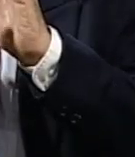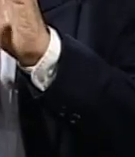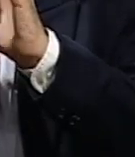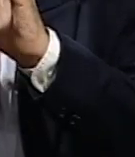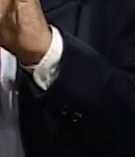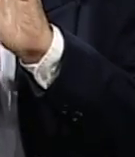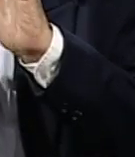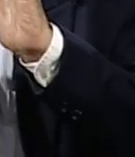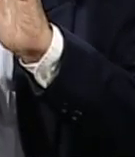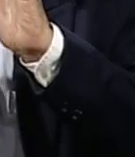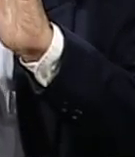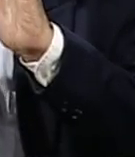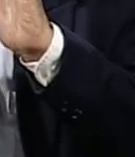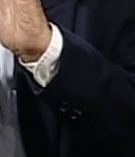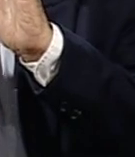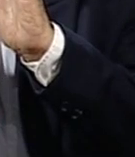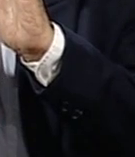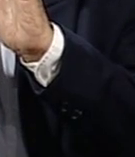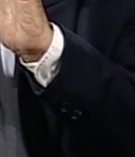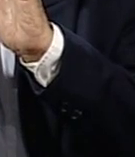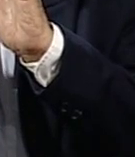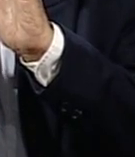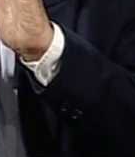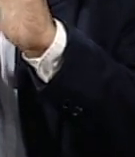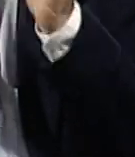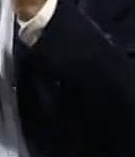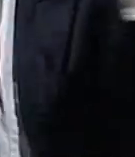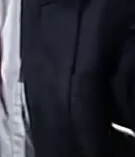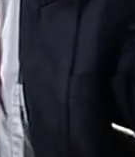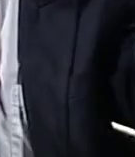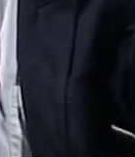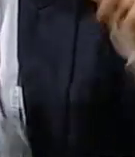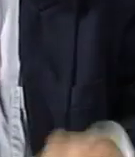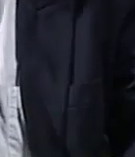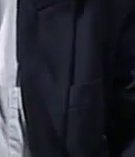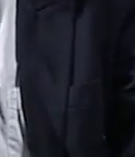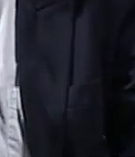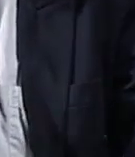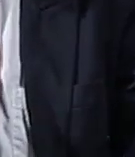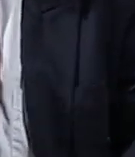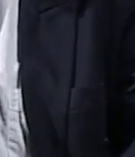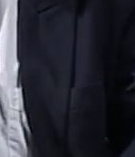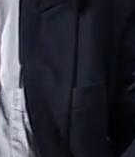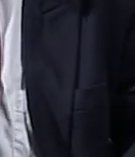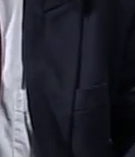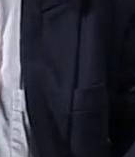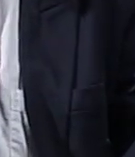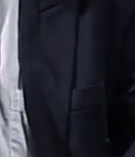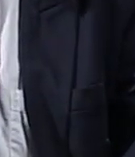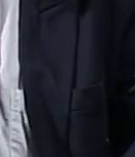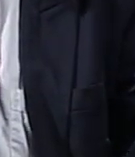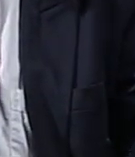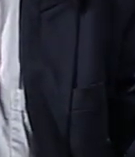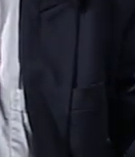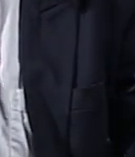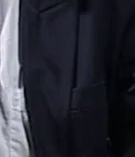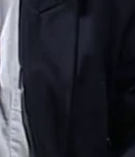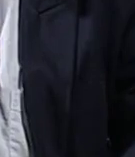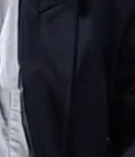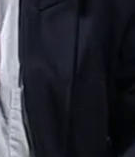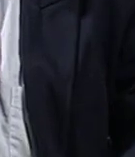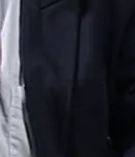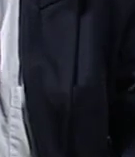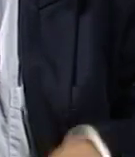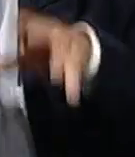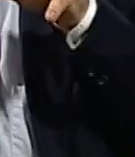del gobierno de Costa Rica en los medios a través de sus dos brazos, la radio y la